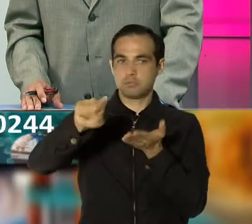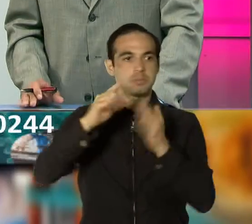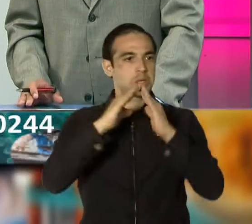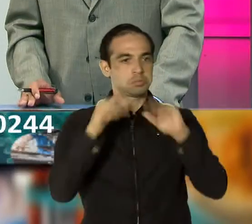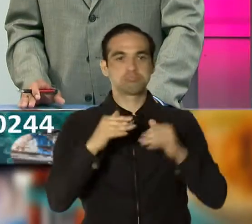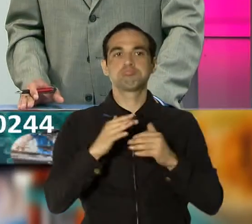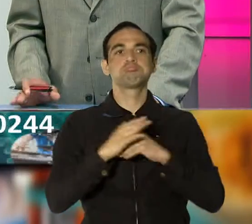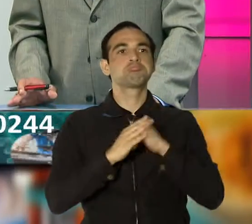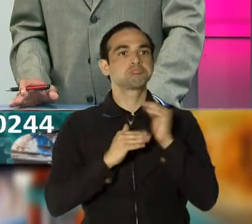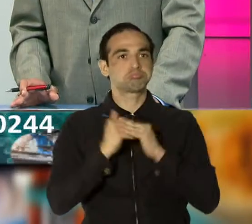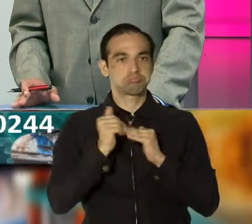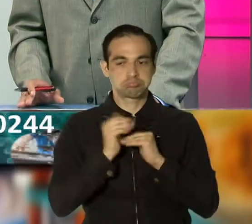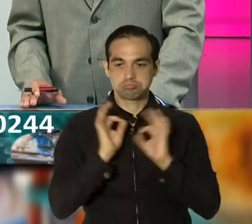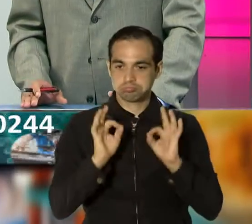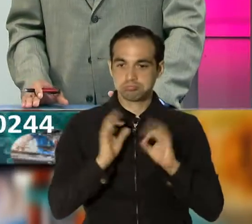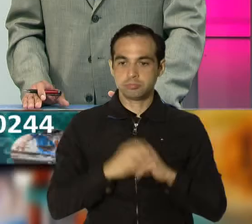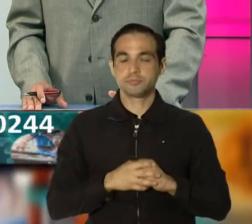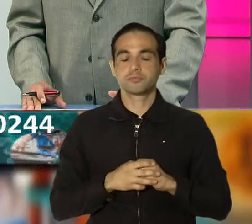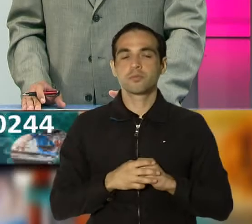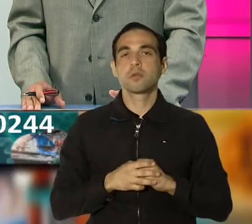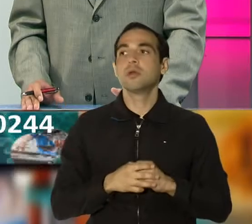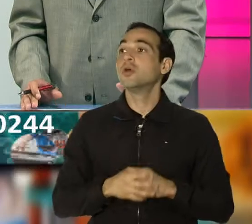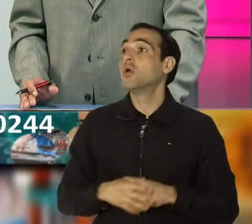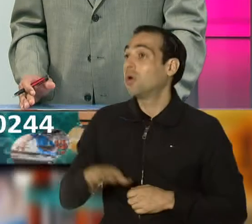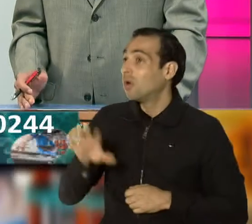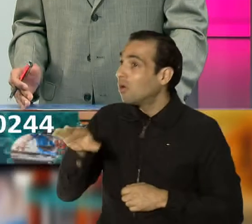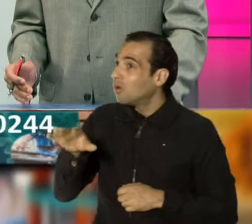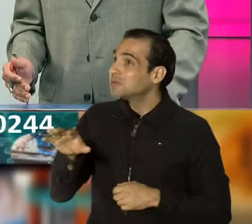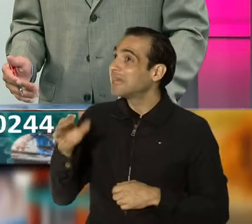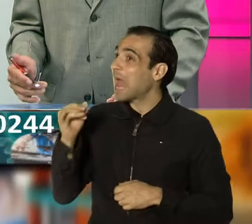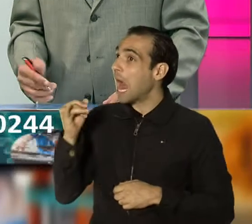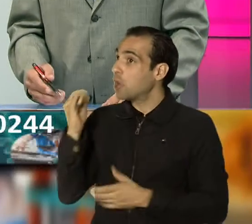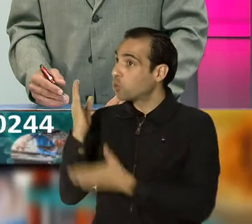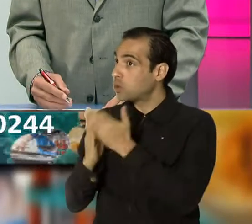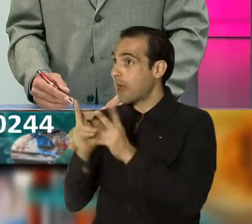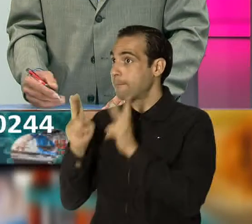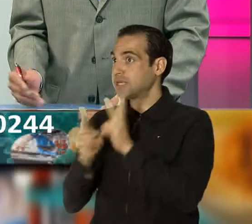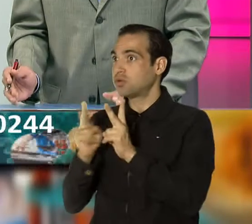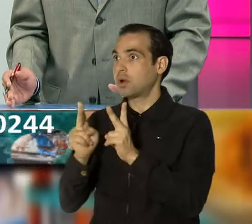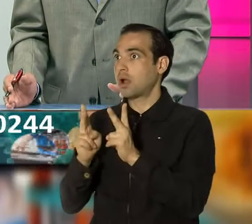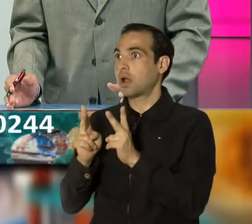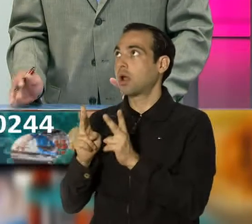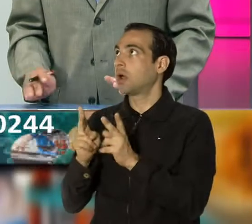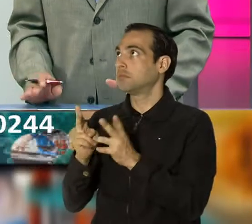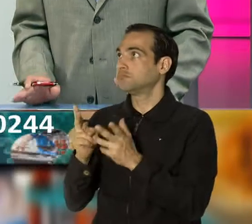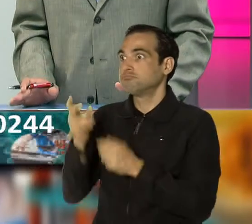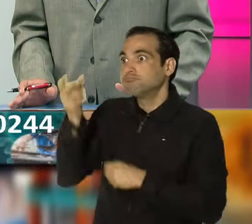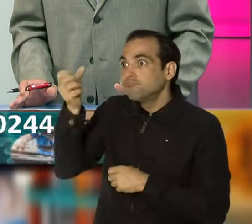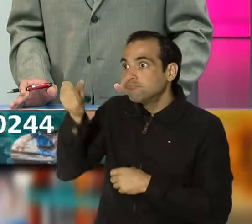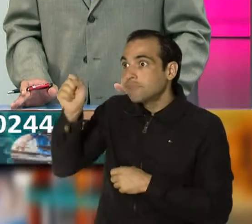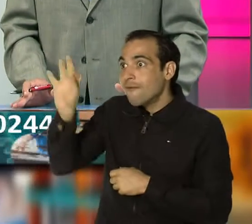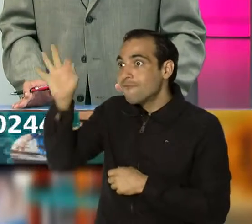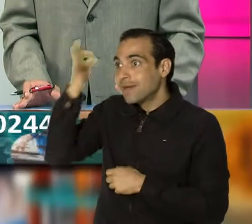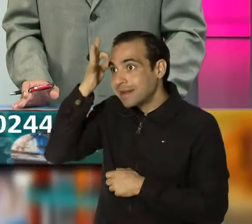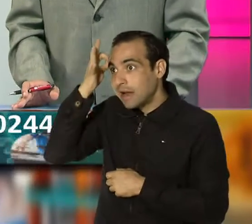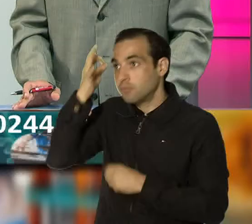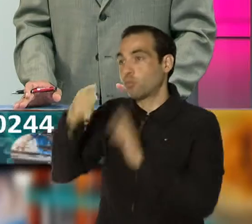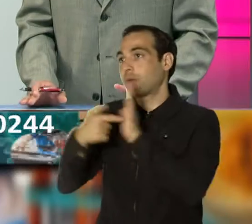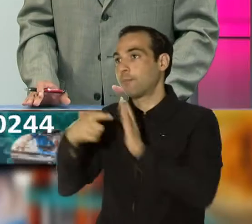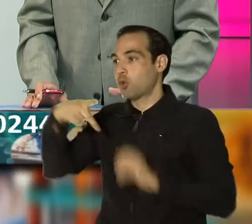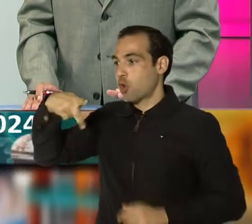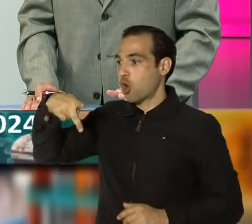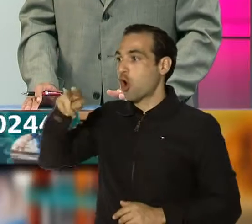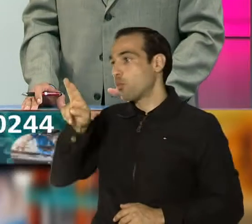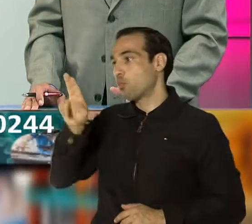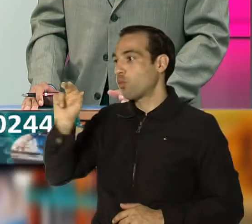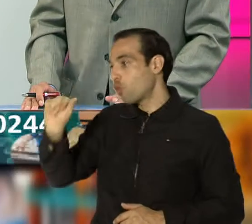que se entusiasmó con las ayudas federales, eso tuvo ya una finalidad, ya se acabó el PUA, ya se acabaron esas